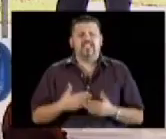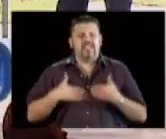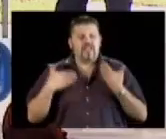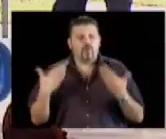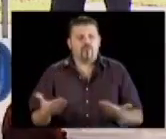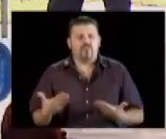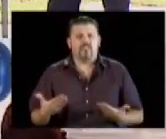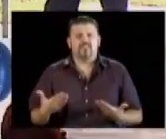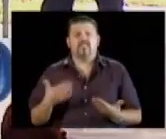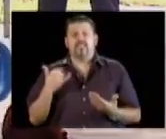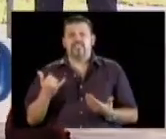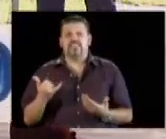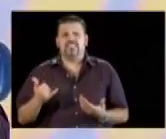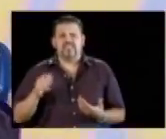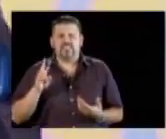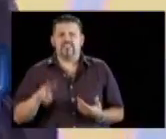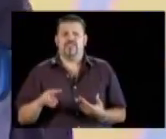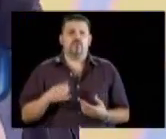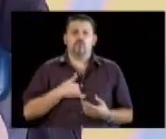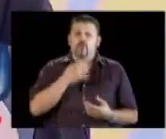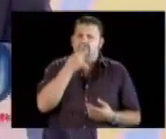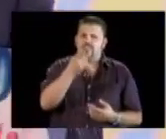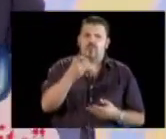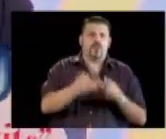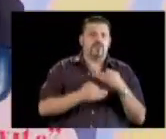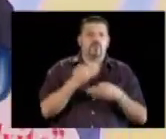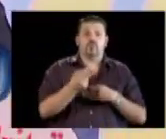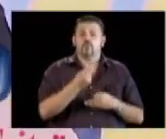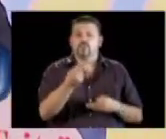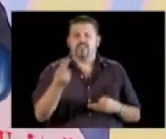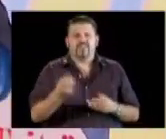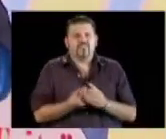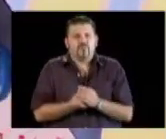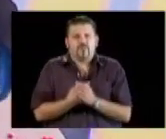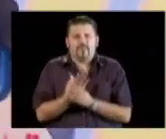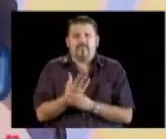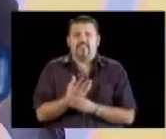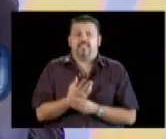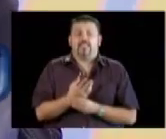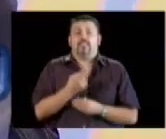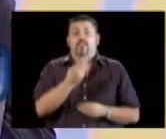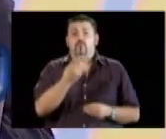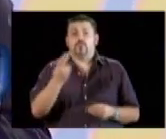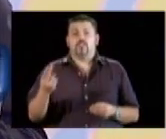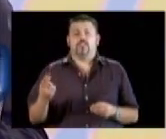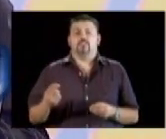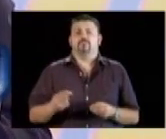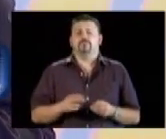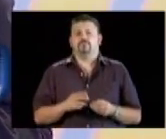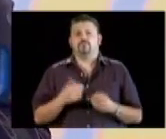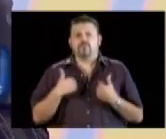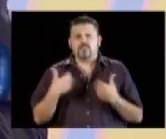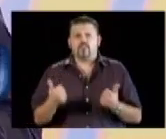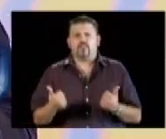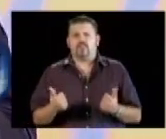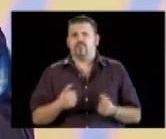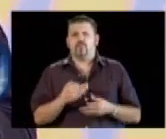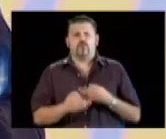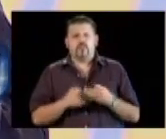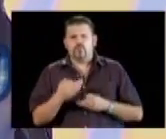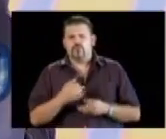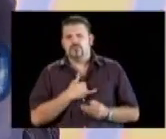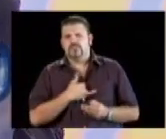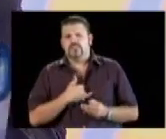confianza. Y igualmente a todos ustedes, gracias obviamente porque a través de ustedes también he entendido el por qué estoy